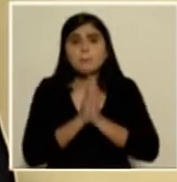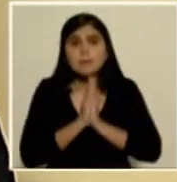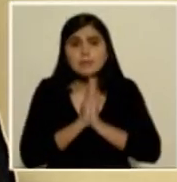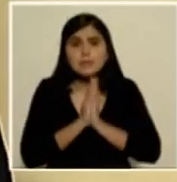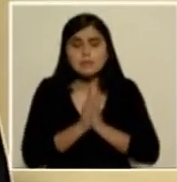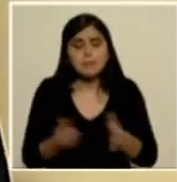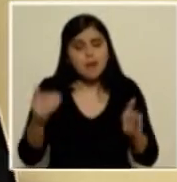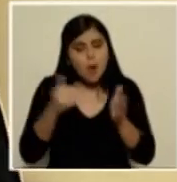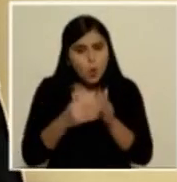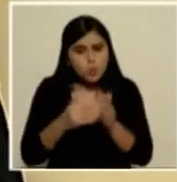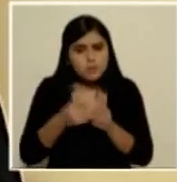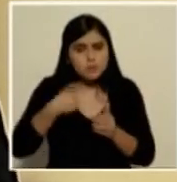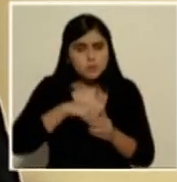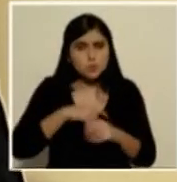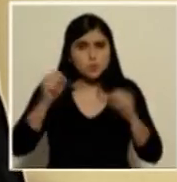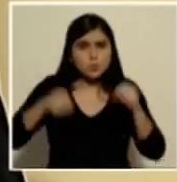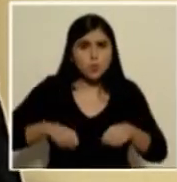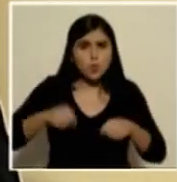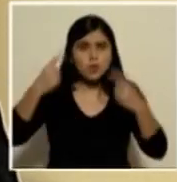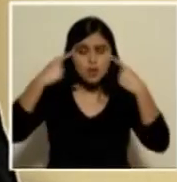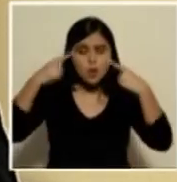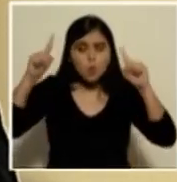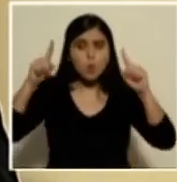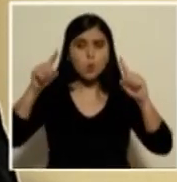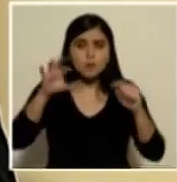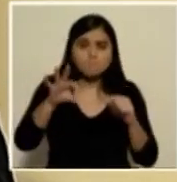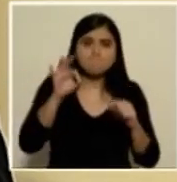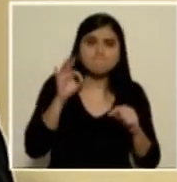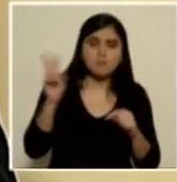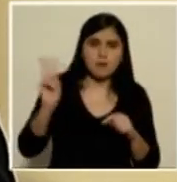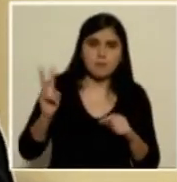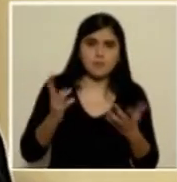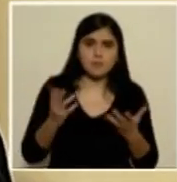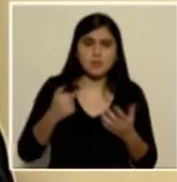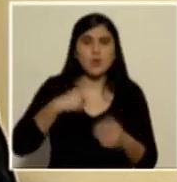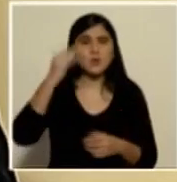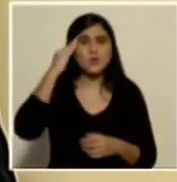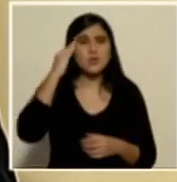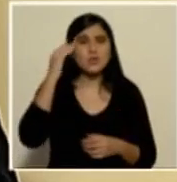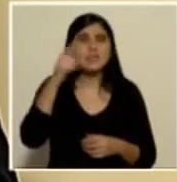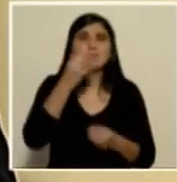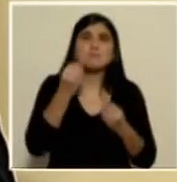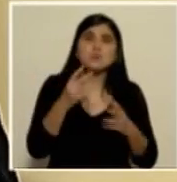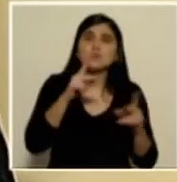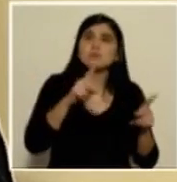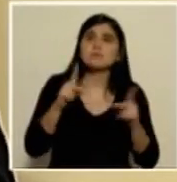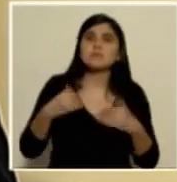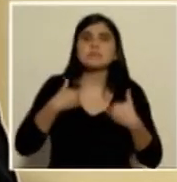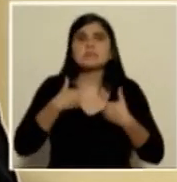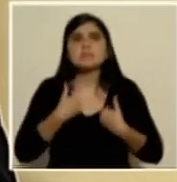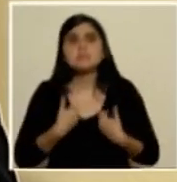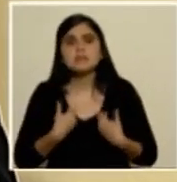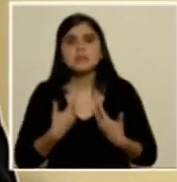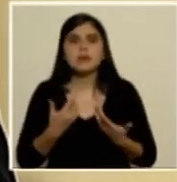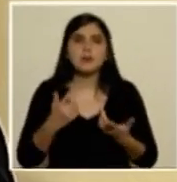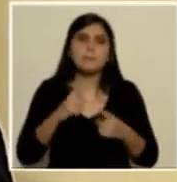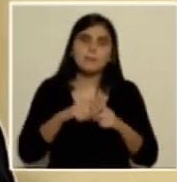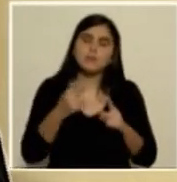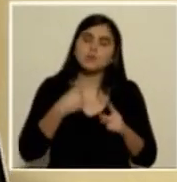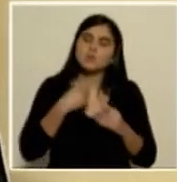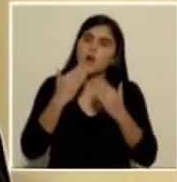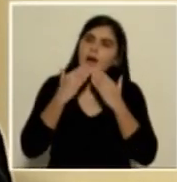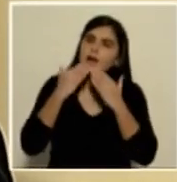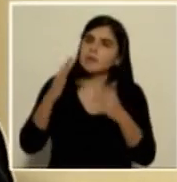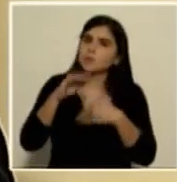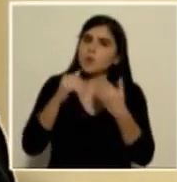esa capacidad, y tenemos que intensificar todo lo que son las labores, que yo sé que ha habido mucho agotamiento en el personal. Yo siempre le agradezco a todo el personal de